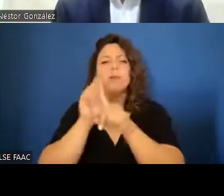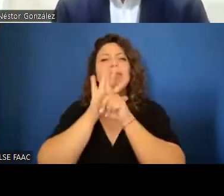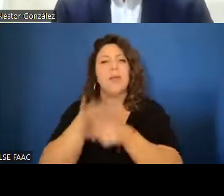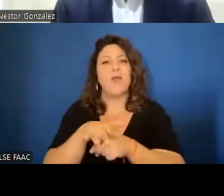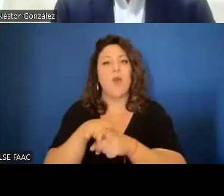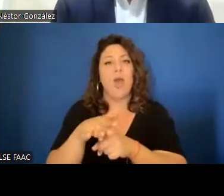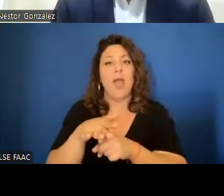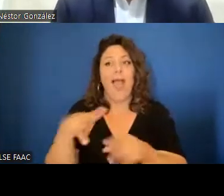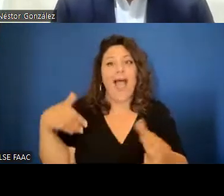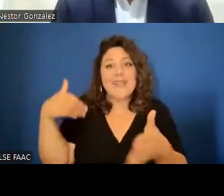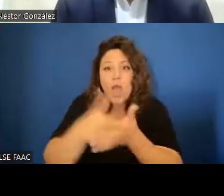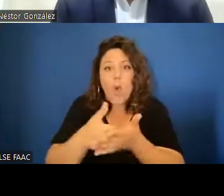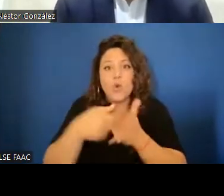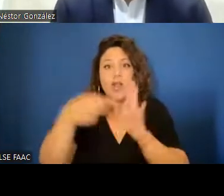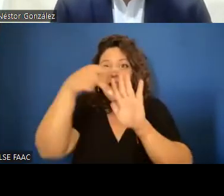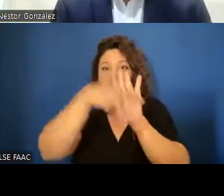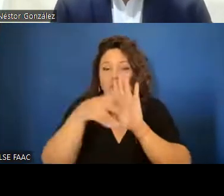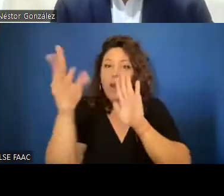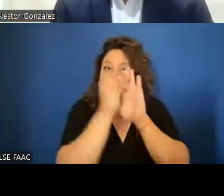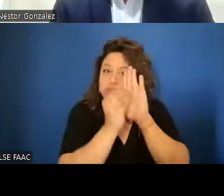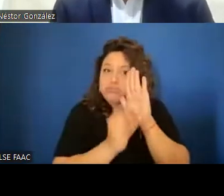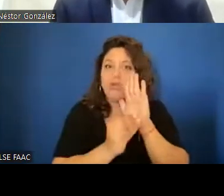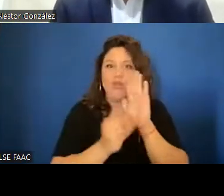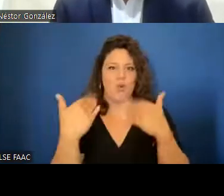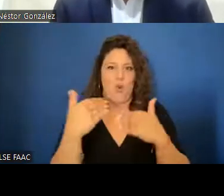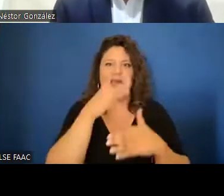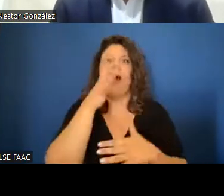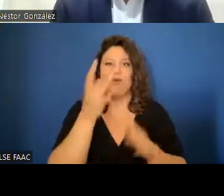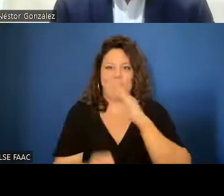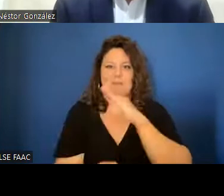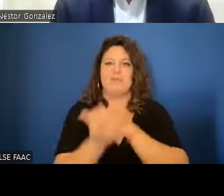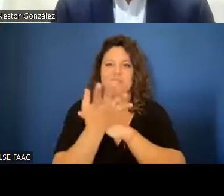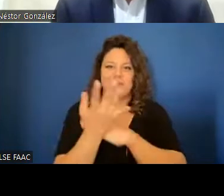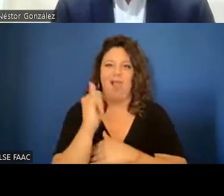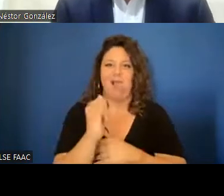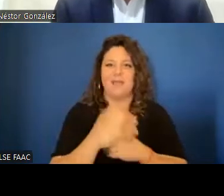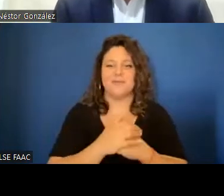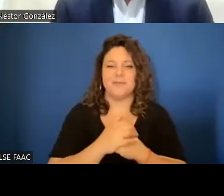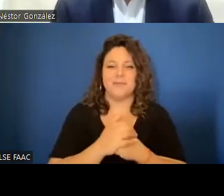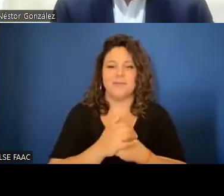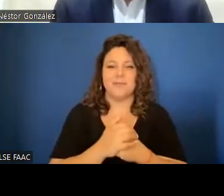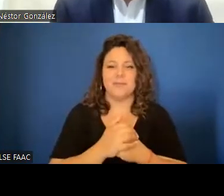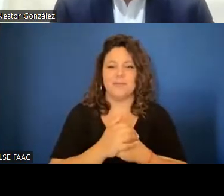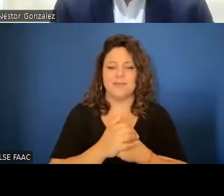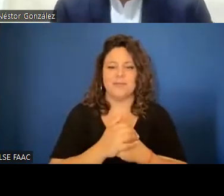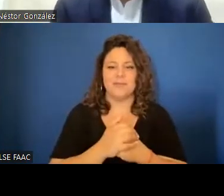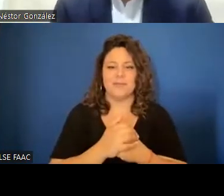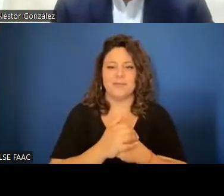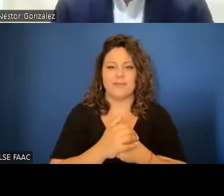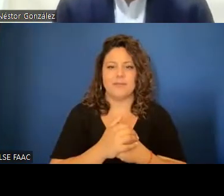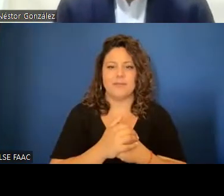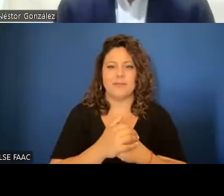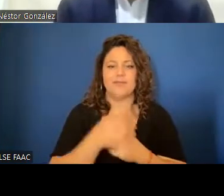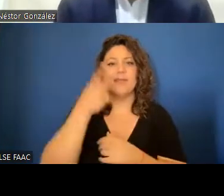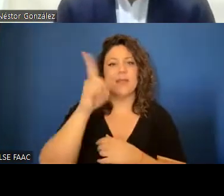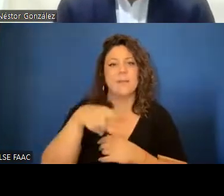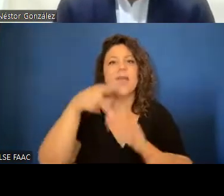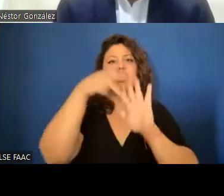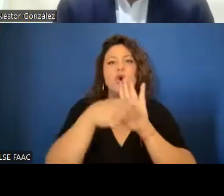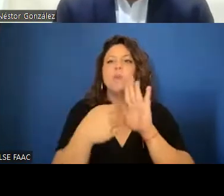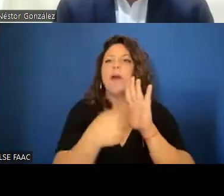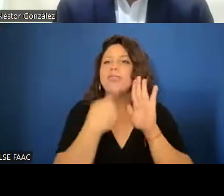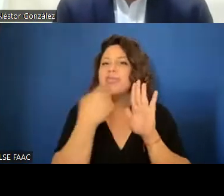derechos, y quiénes son las personas que deben de respetar esta ley. Pues esta ley se va a aplicar tanto a la administración pública como a